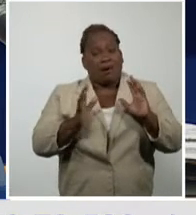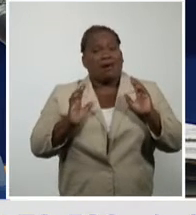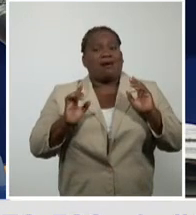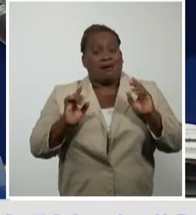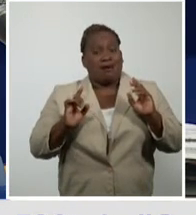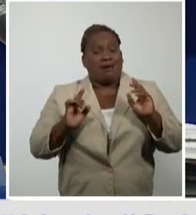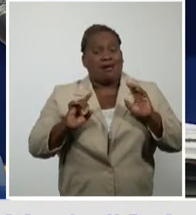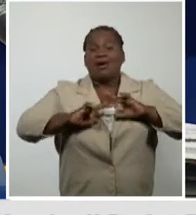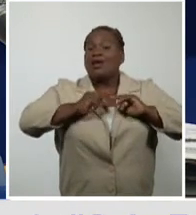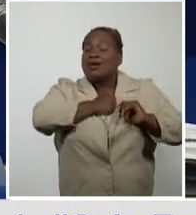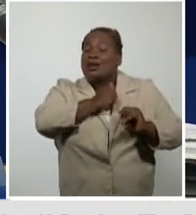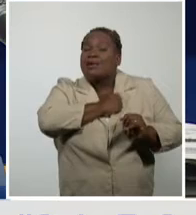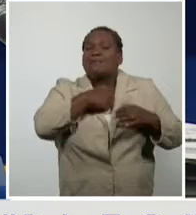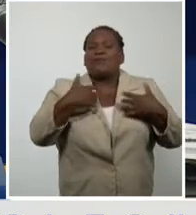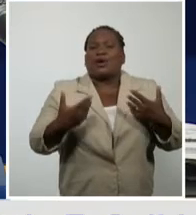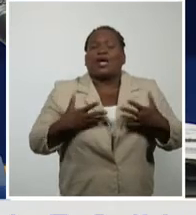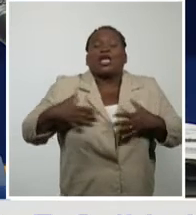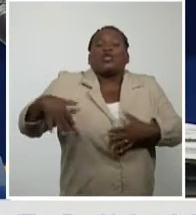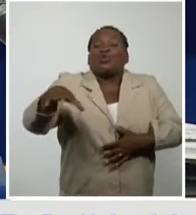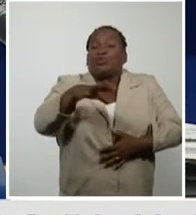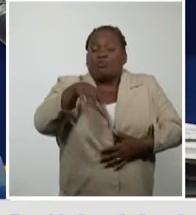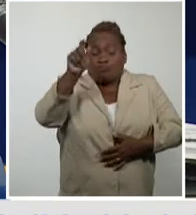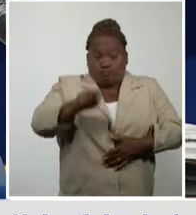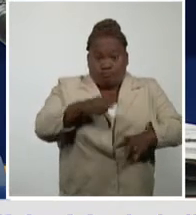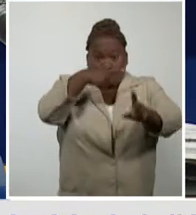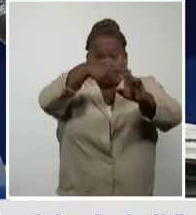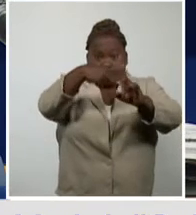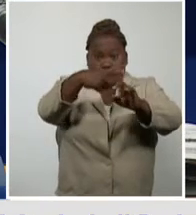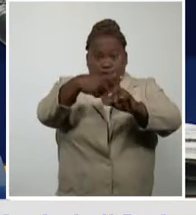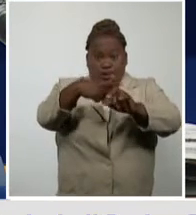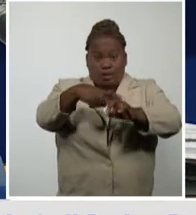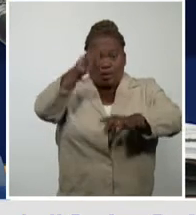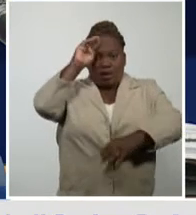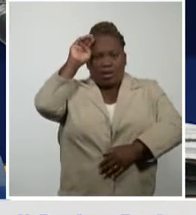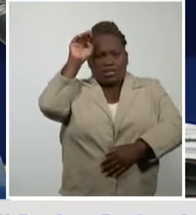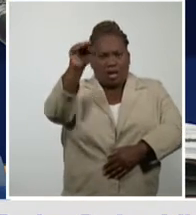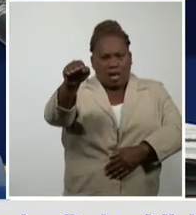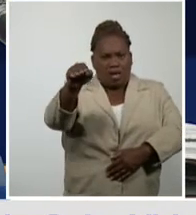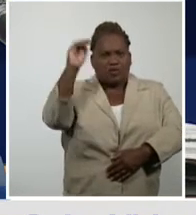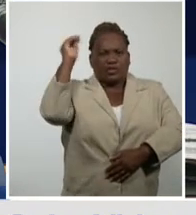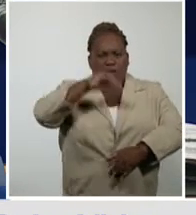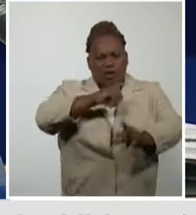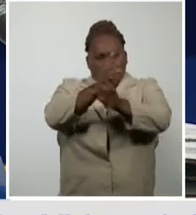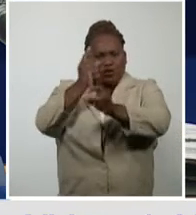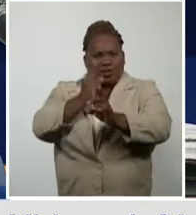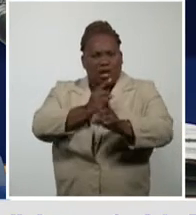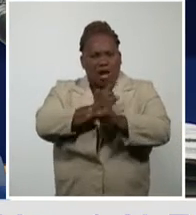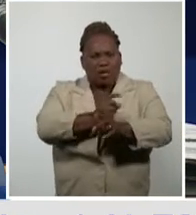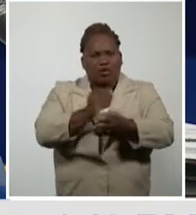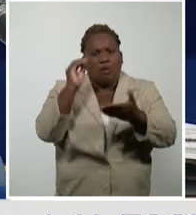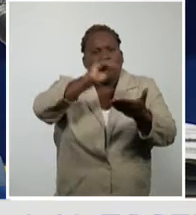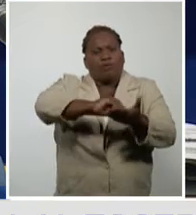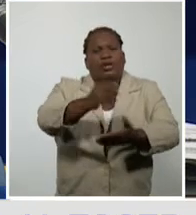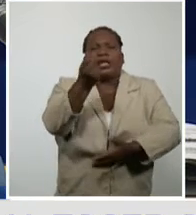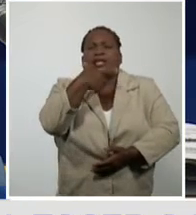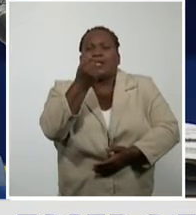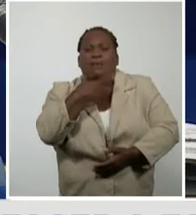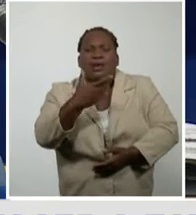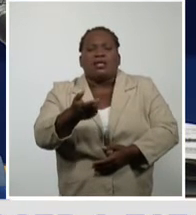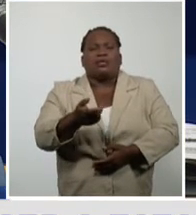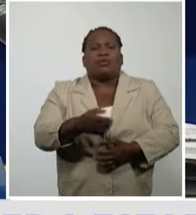esté positivo en la comunidad, pues ingresarlo, estudiar sus contactos, ponerle tratamiento, desde el punto